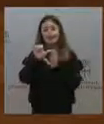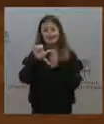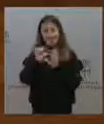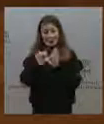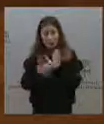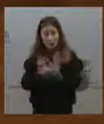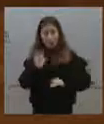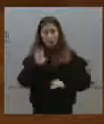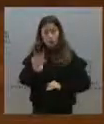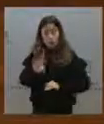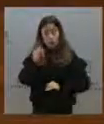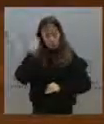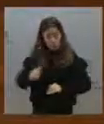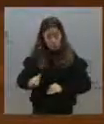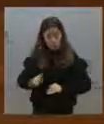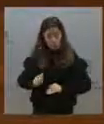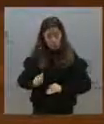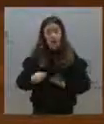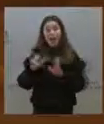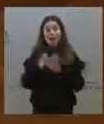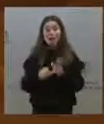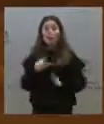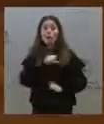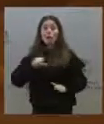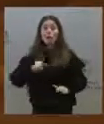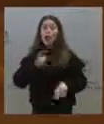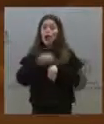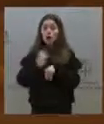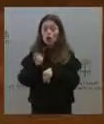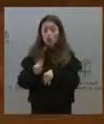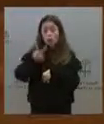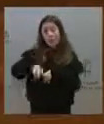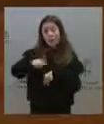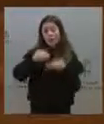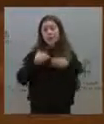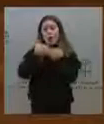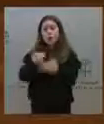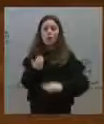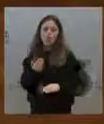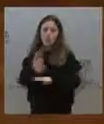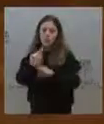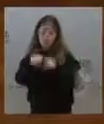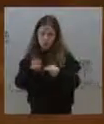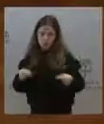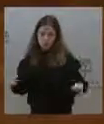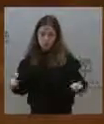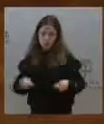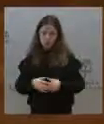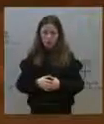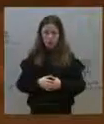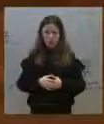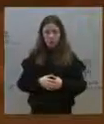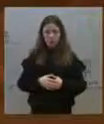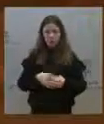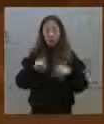Estatuto de Autonomía presentando unos presupuestos 2 meses con retraso. No admitir siquiera el diálogo con el disidente es el